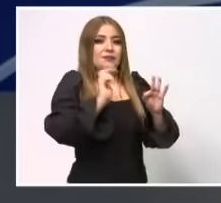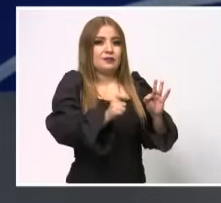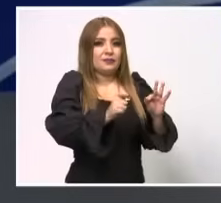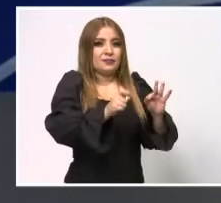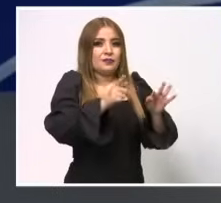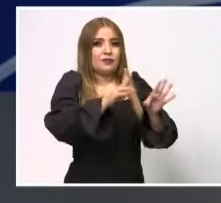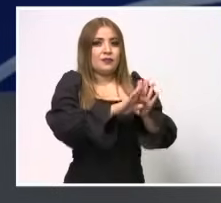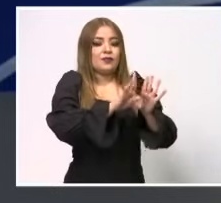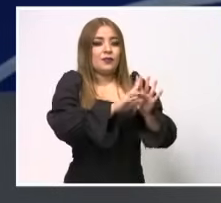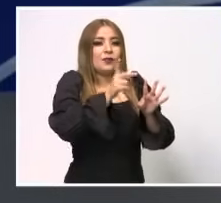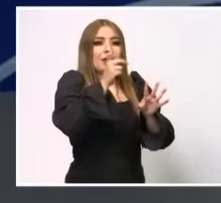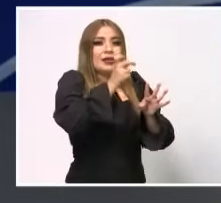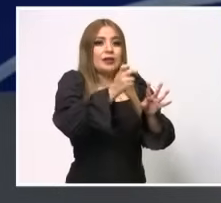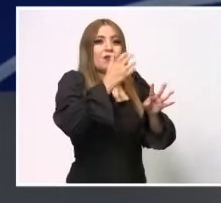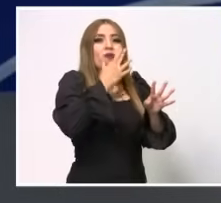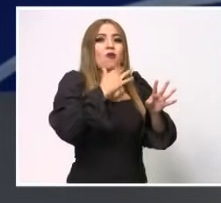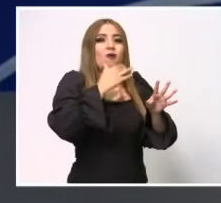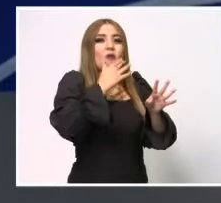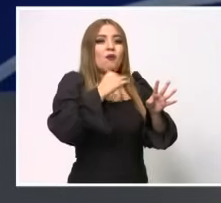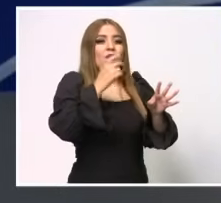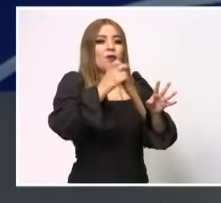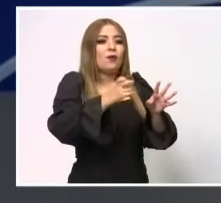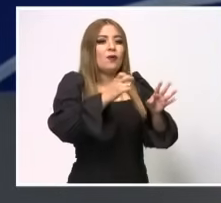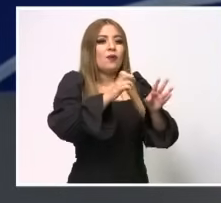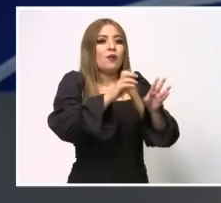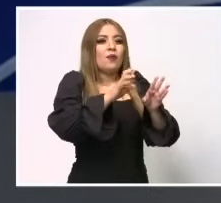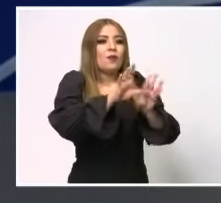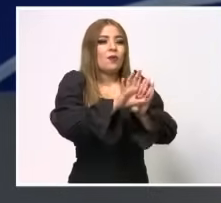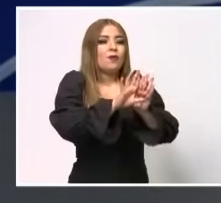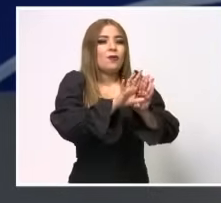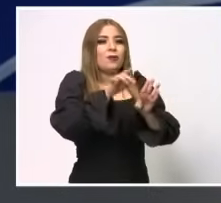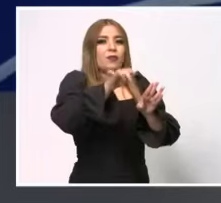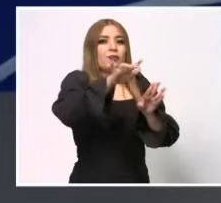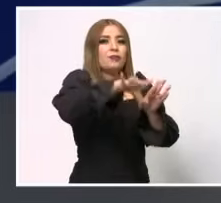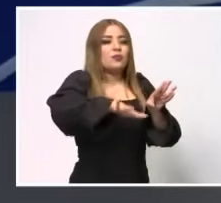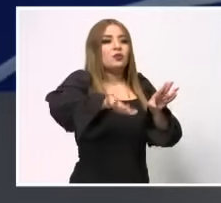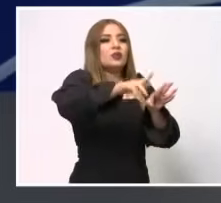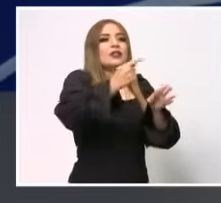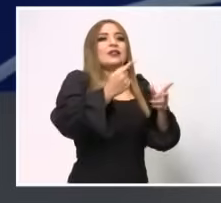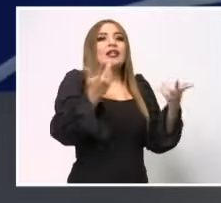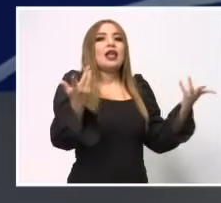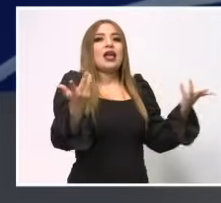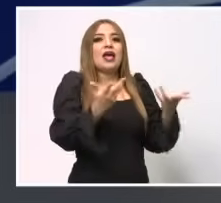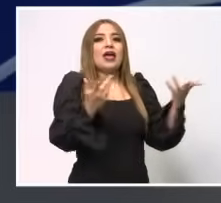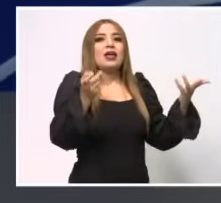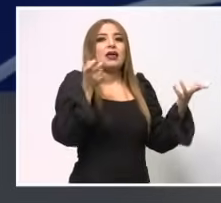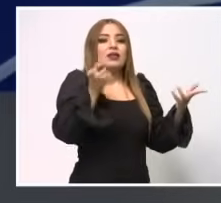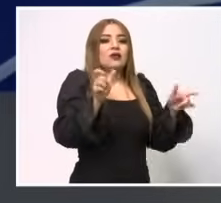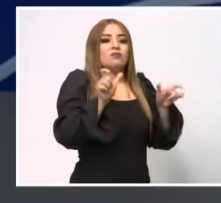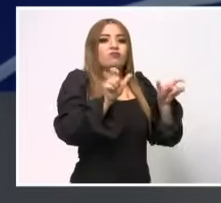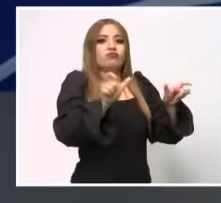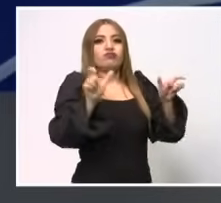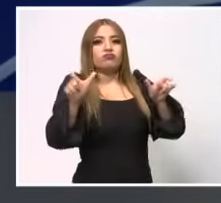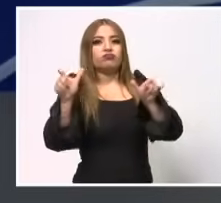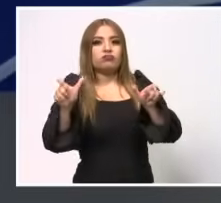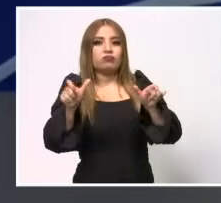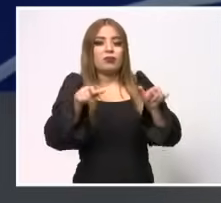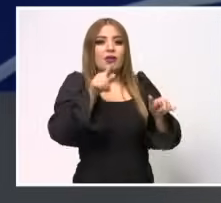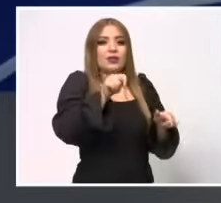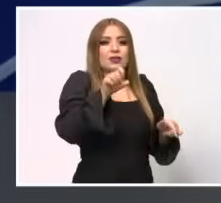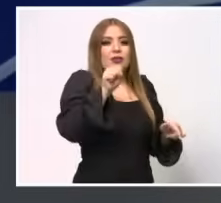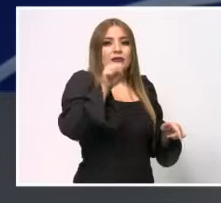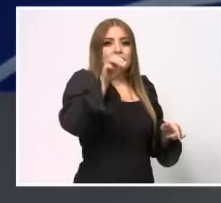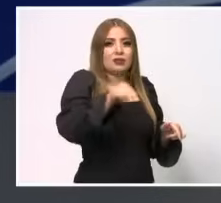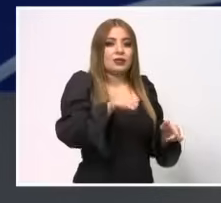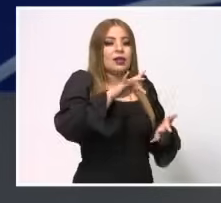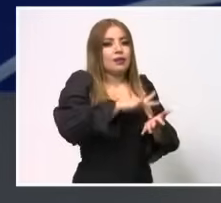actuación de los protocolos o la puesta en marcha de protocolos implementados por el área de seguridad del territorio Santos